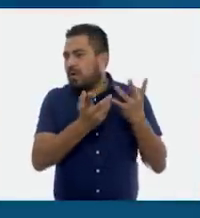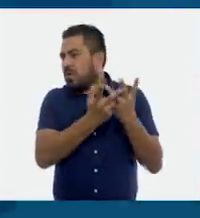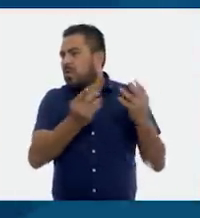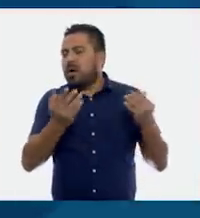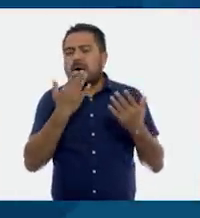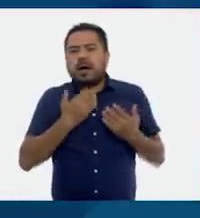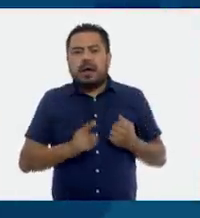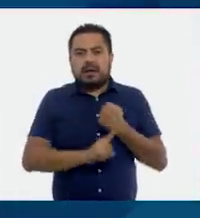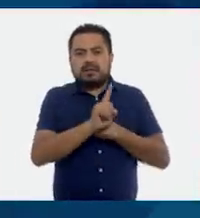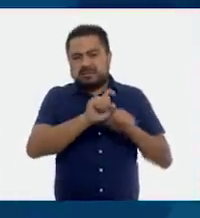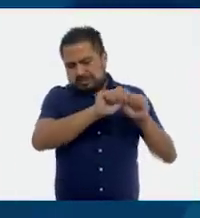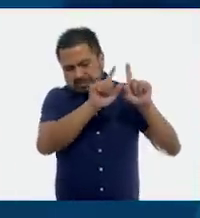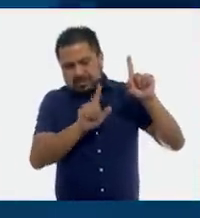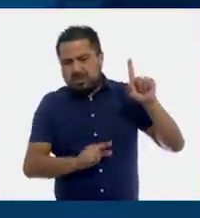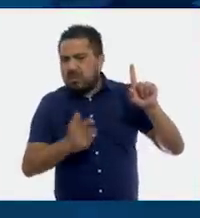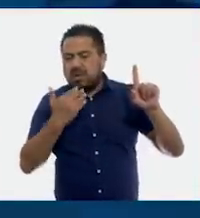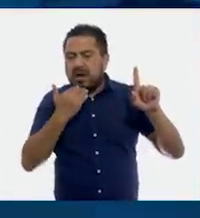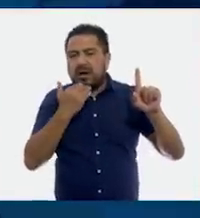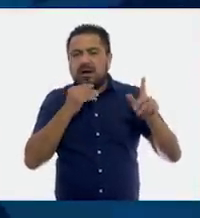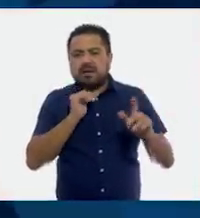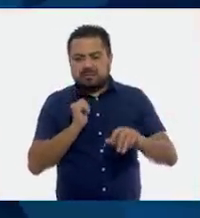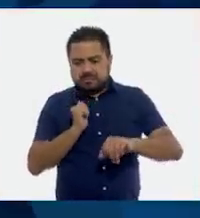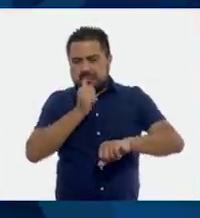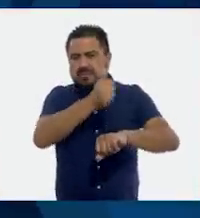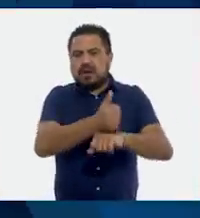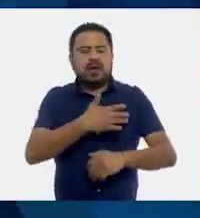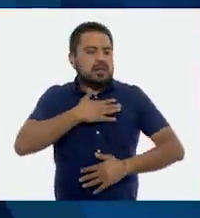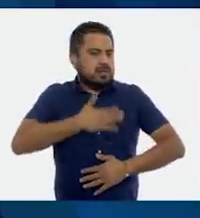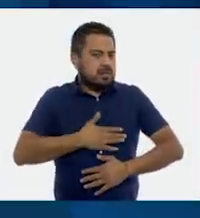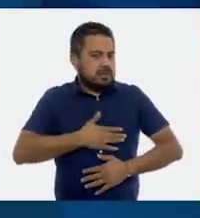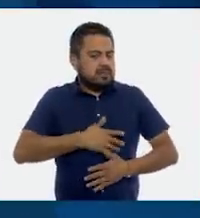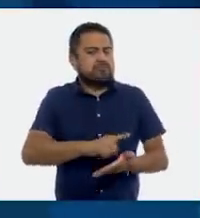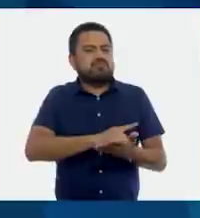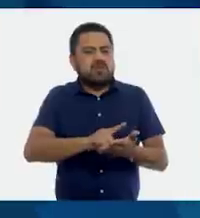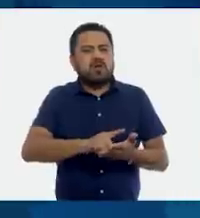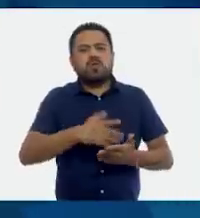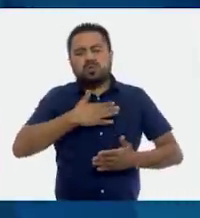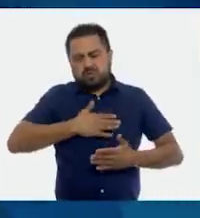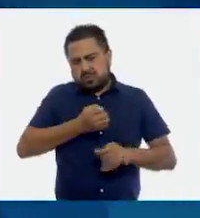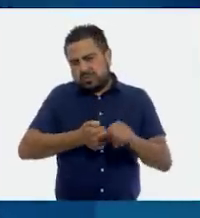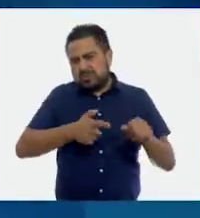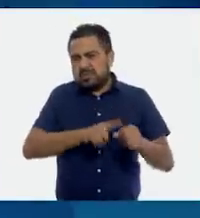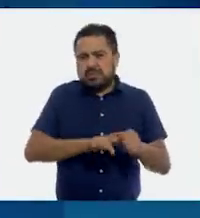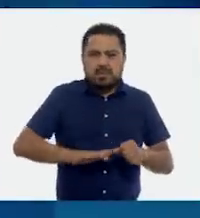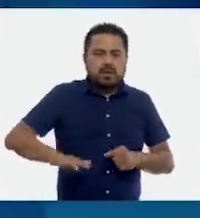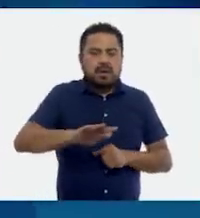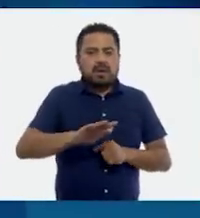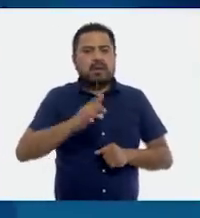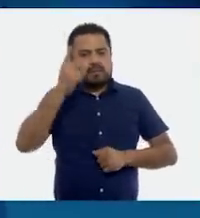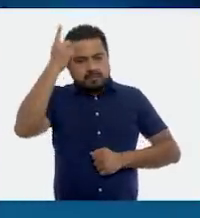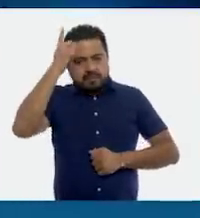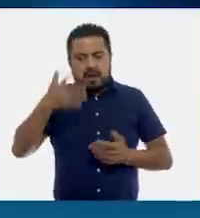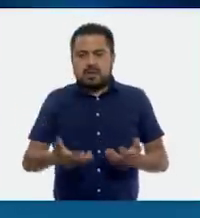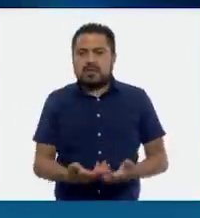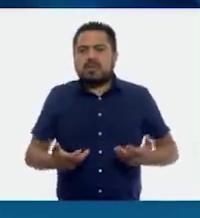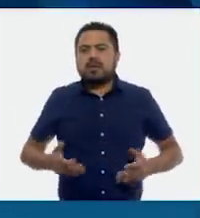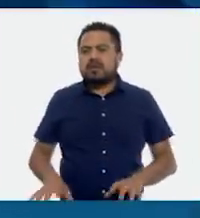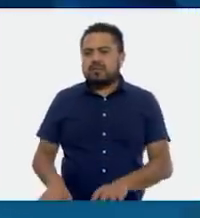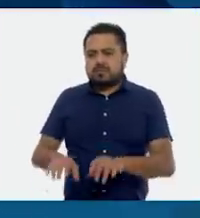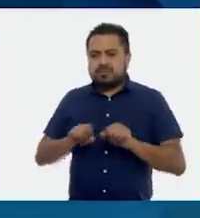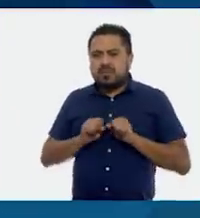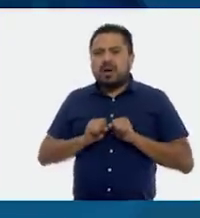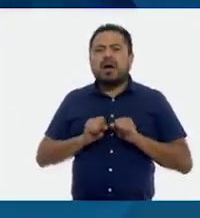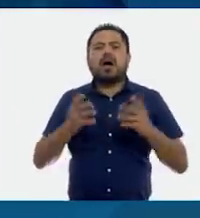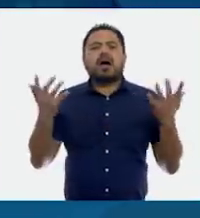grandes problemas nacionales: la instauración de la democracia, la justicia social, la propiedad de la tierra, la